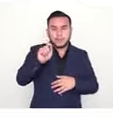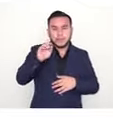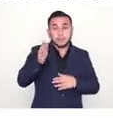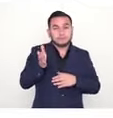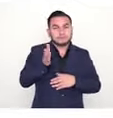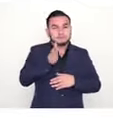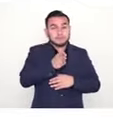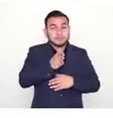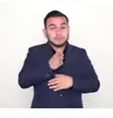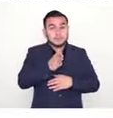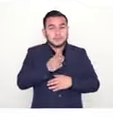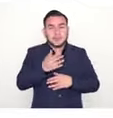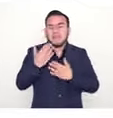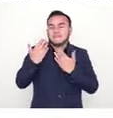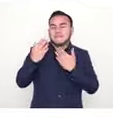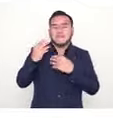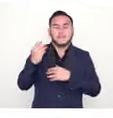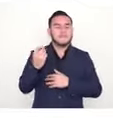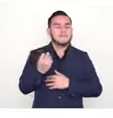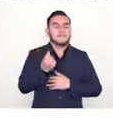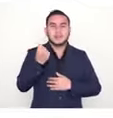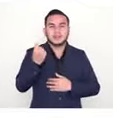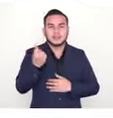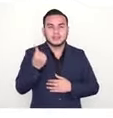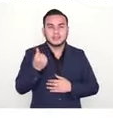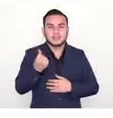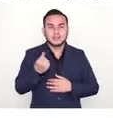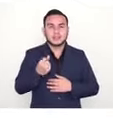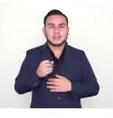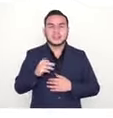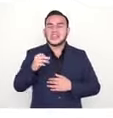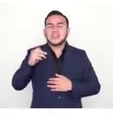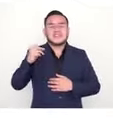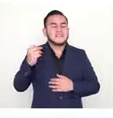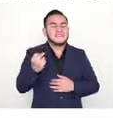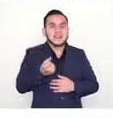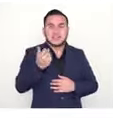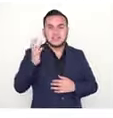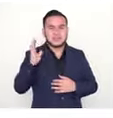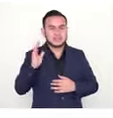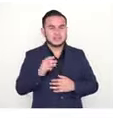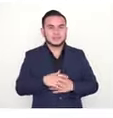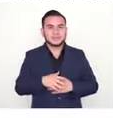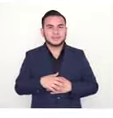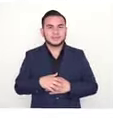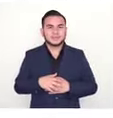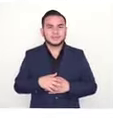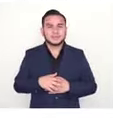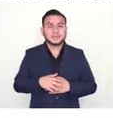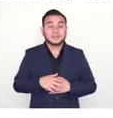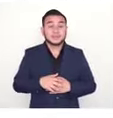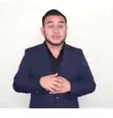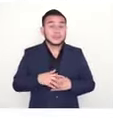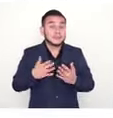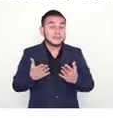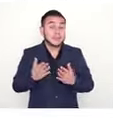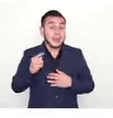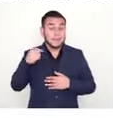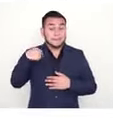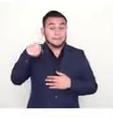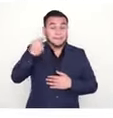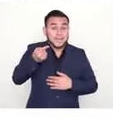poner luego simple simple no dice otras cosas simple permitan que